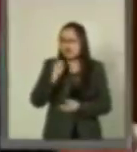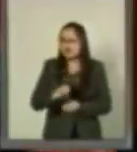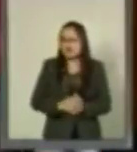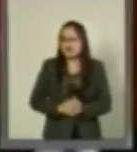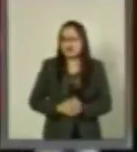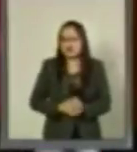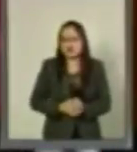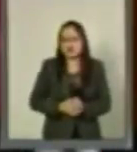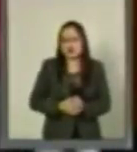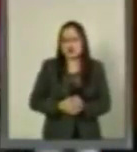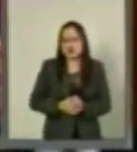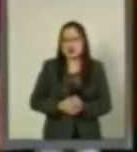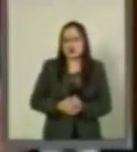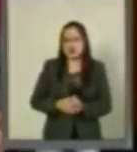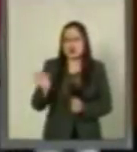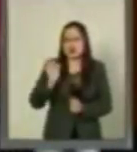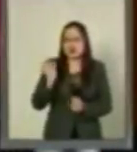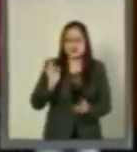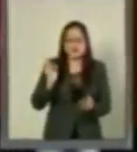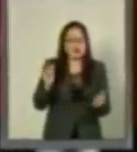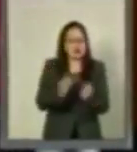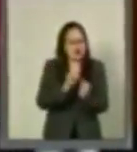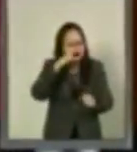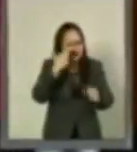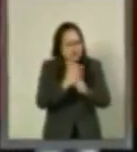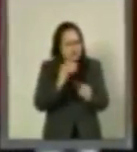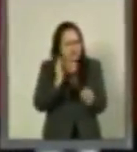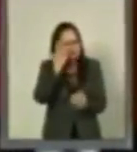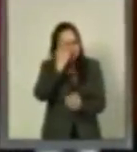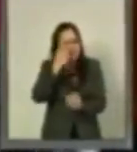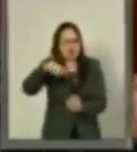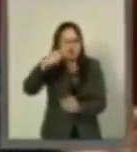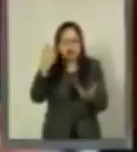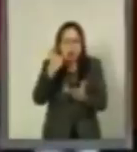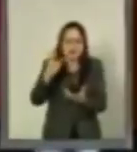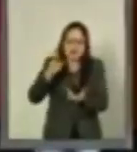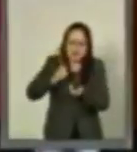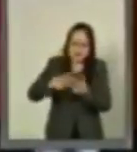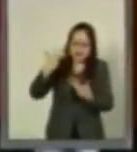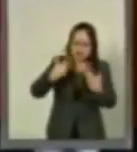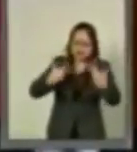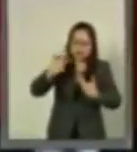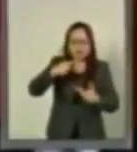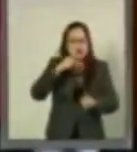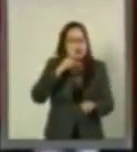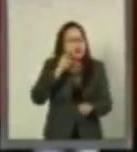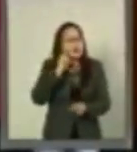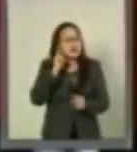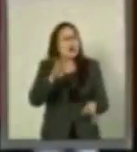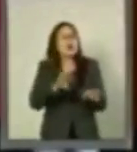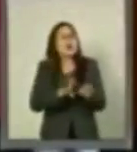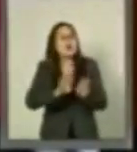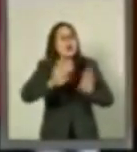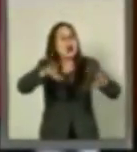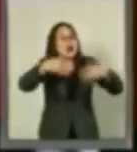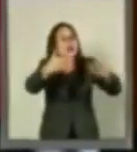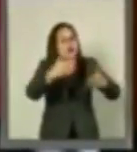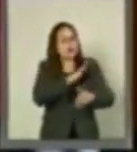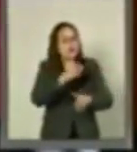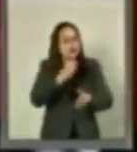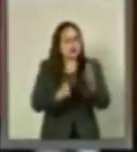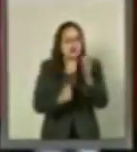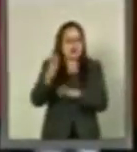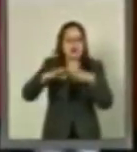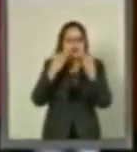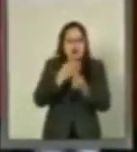fuera de foros, en la discusión seria y responsable que ustedes hacen y entre cámaras, se vea cómo puede funcionar un nuevo